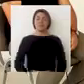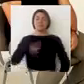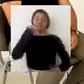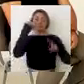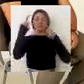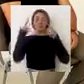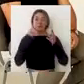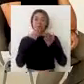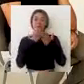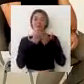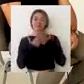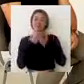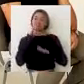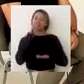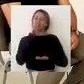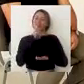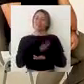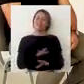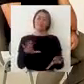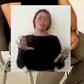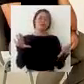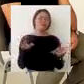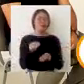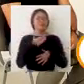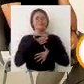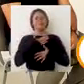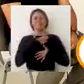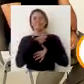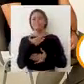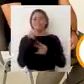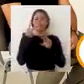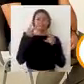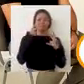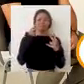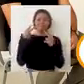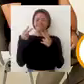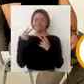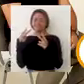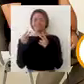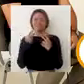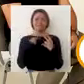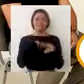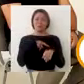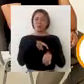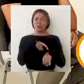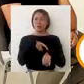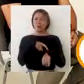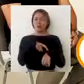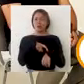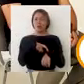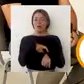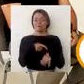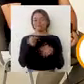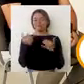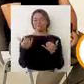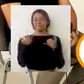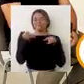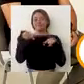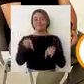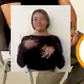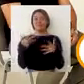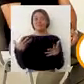Hola, muy buenas tardes. Un saludo muy especial a todos los que nos ven a esta hora acá en